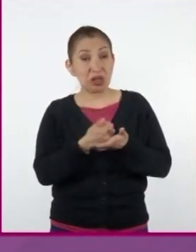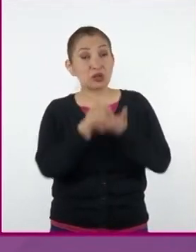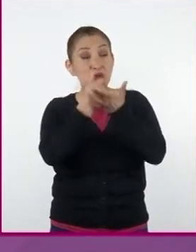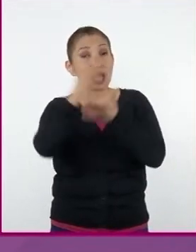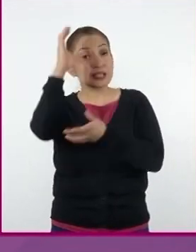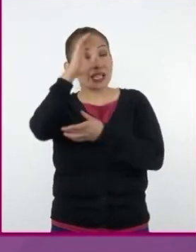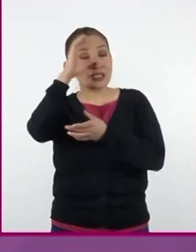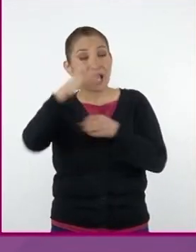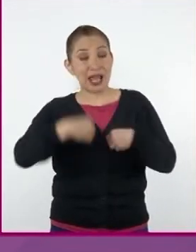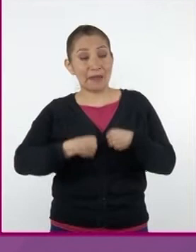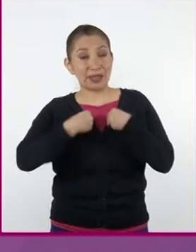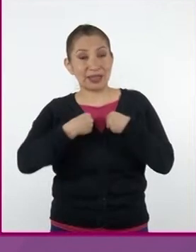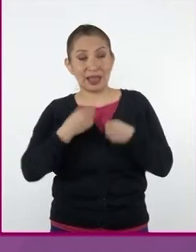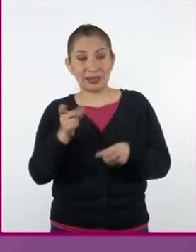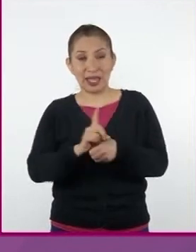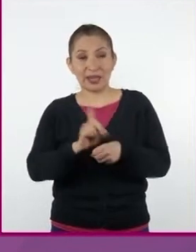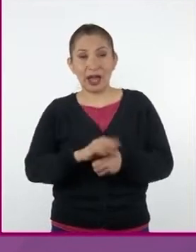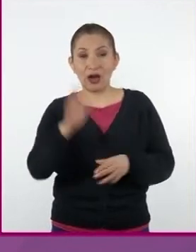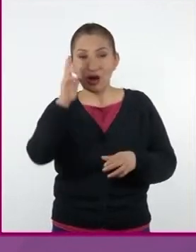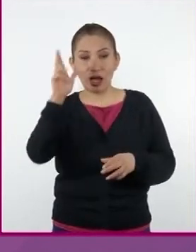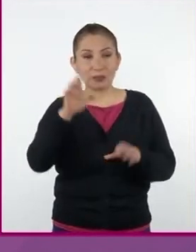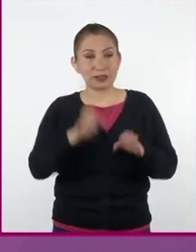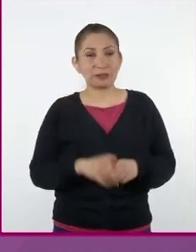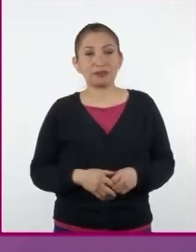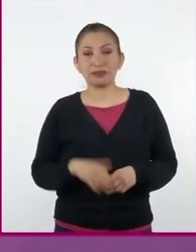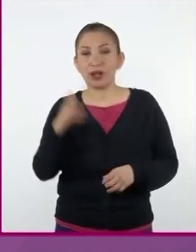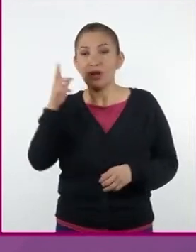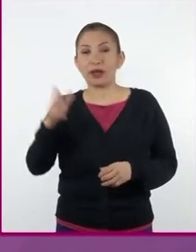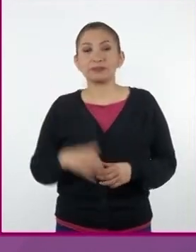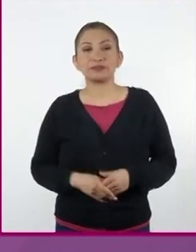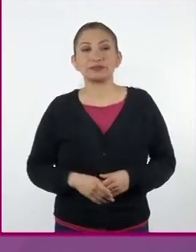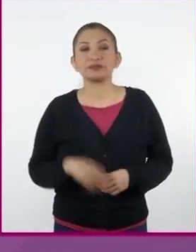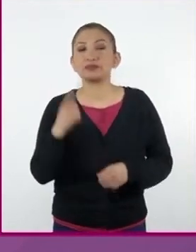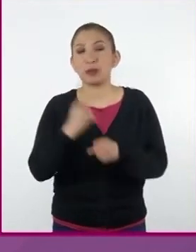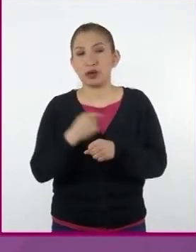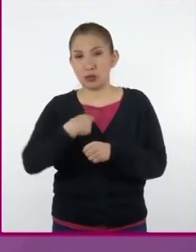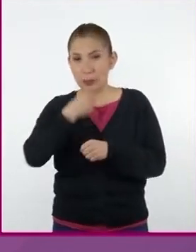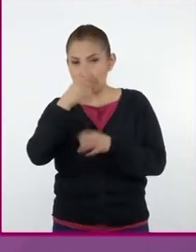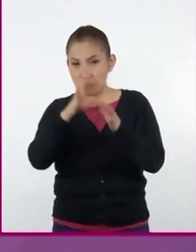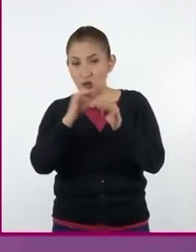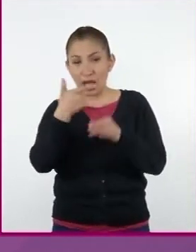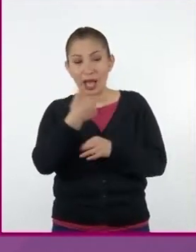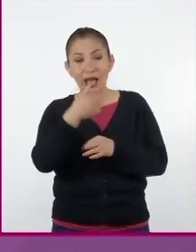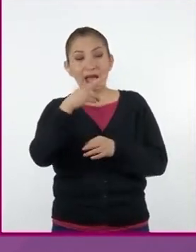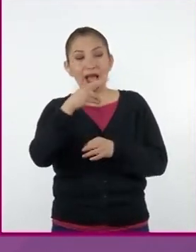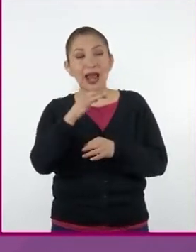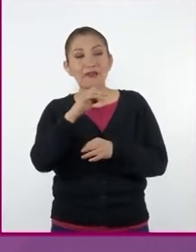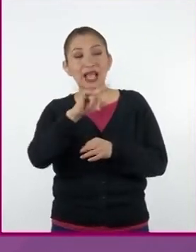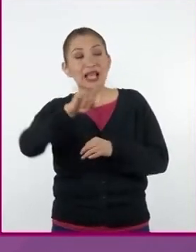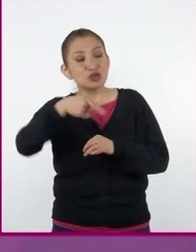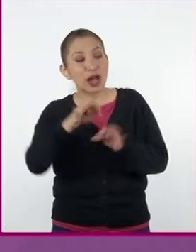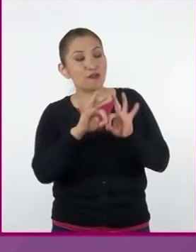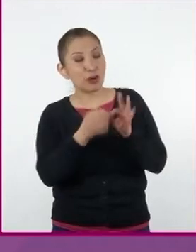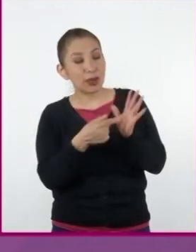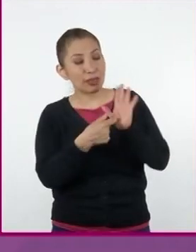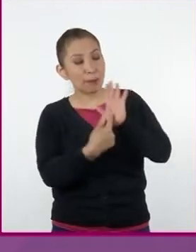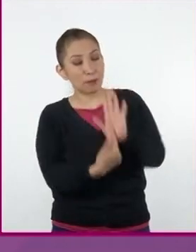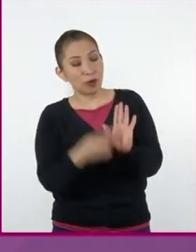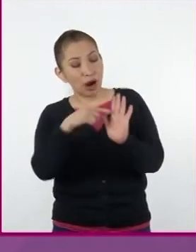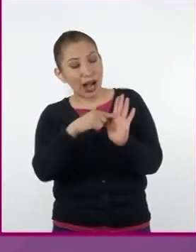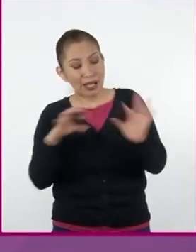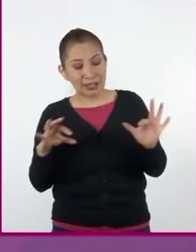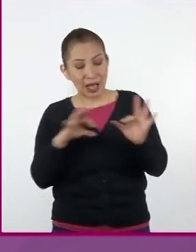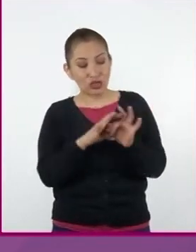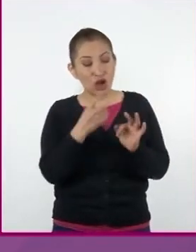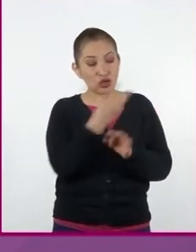ciencia y en la vida cotidiana. Hola, Hola, ¿qué tal? Primero te voy a comentar que una gráfica es una forma de representar la relación